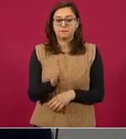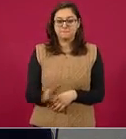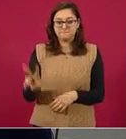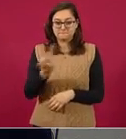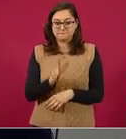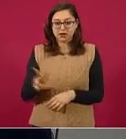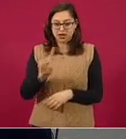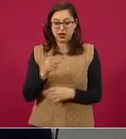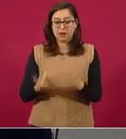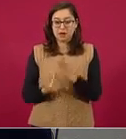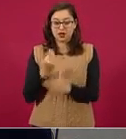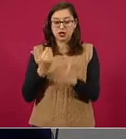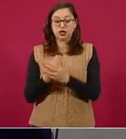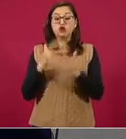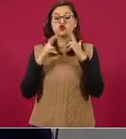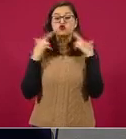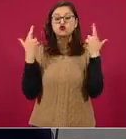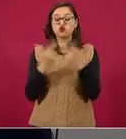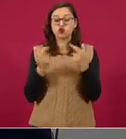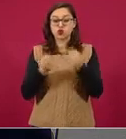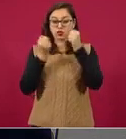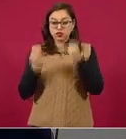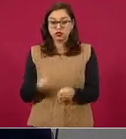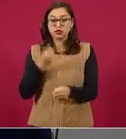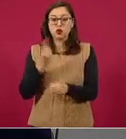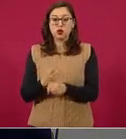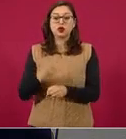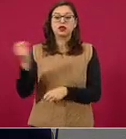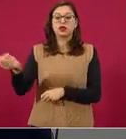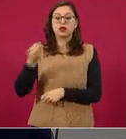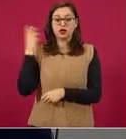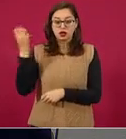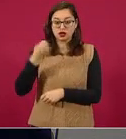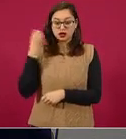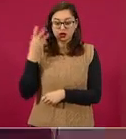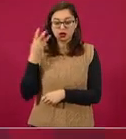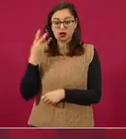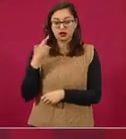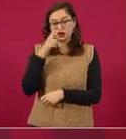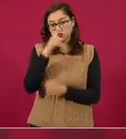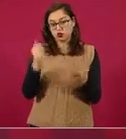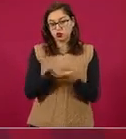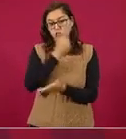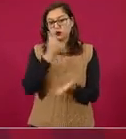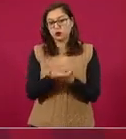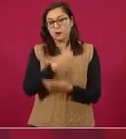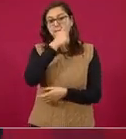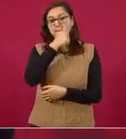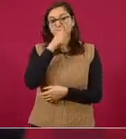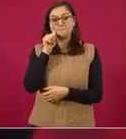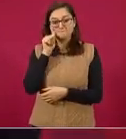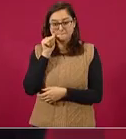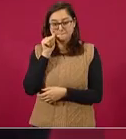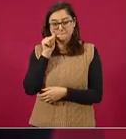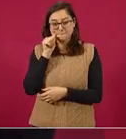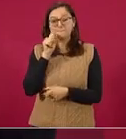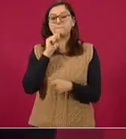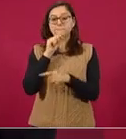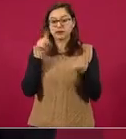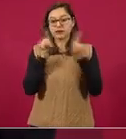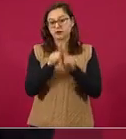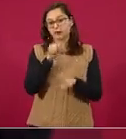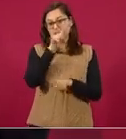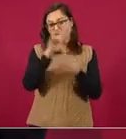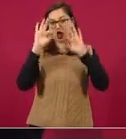también la reunión de seguridad y la rueda de prensa en Juárez, y vamos a la aduana de Juárez, que es